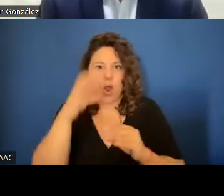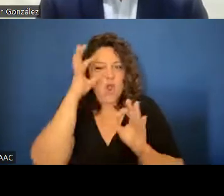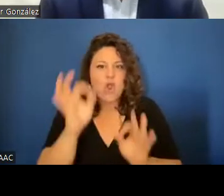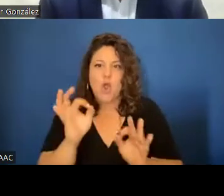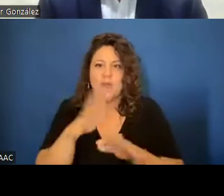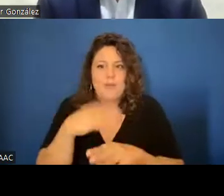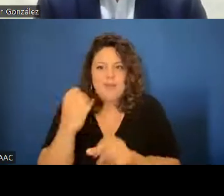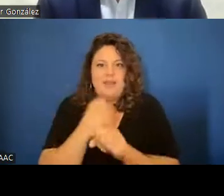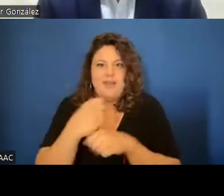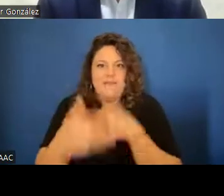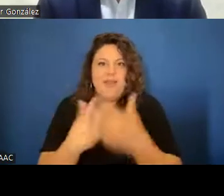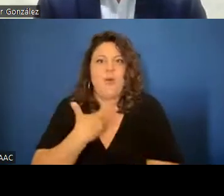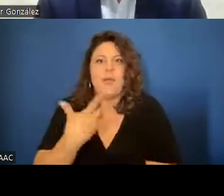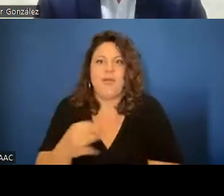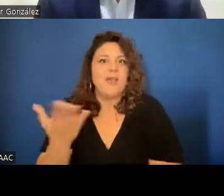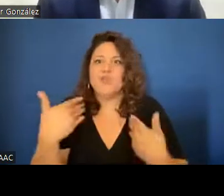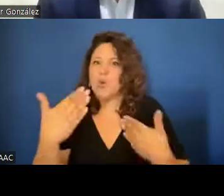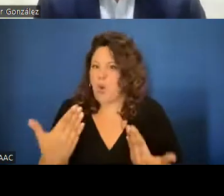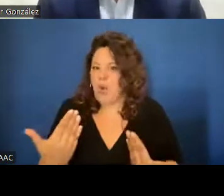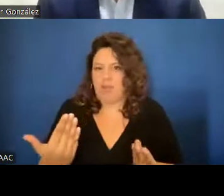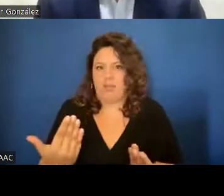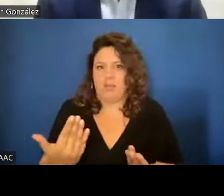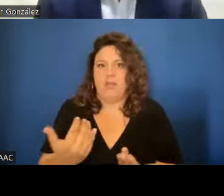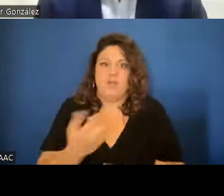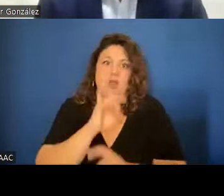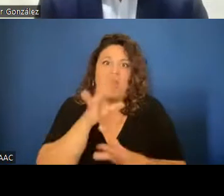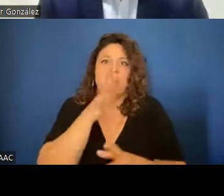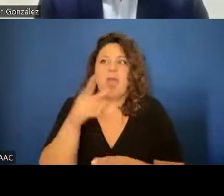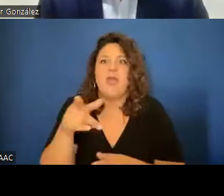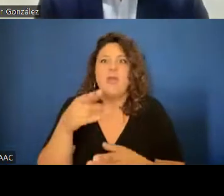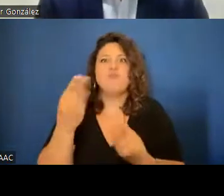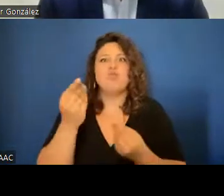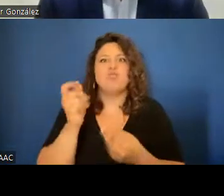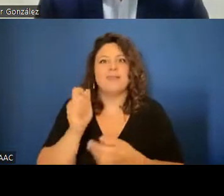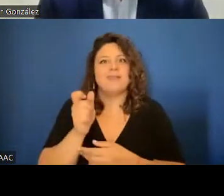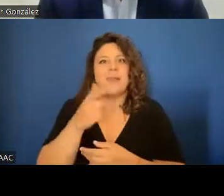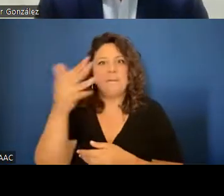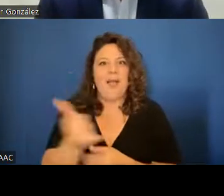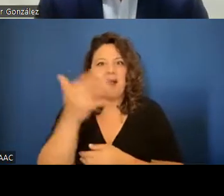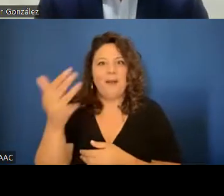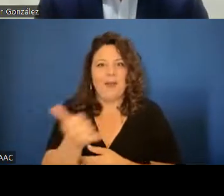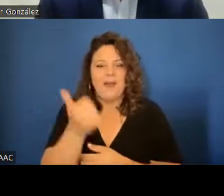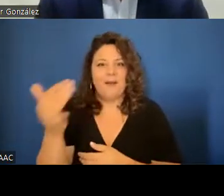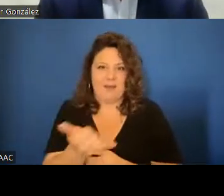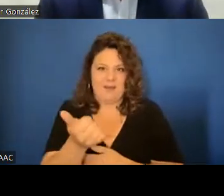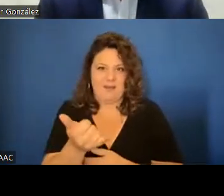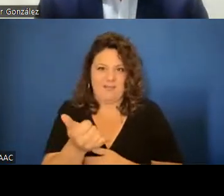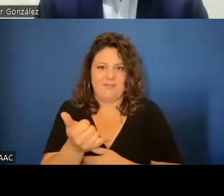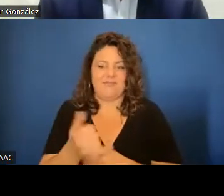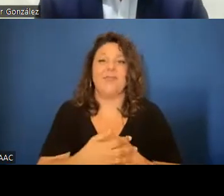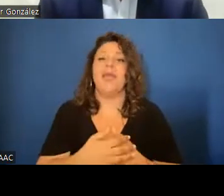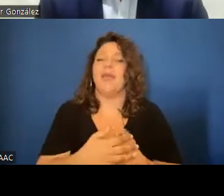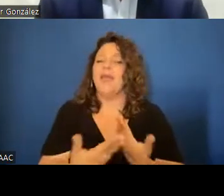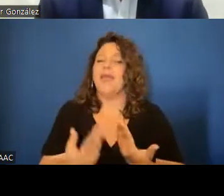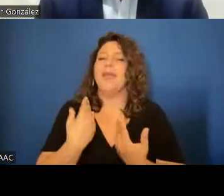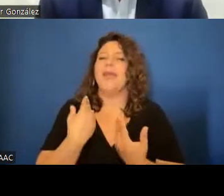la novedad para que la persona con discapacidad tiene que probar? Es la otra parte. No sé si nos podrías contar un poquito sobre este